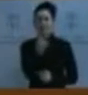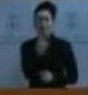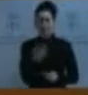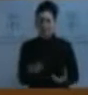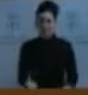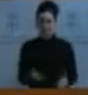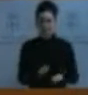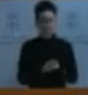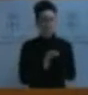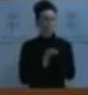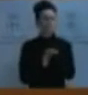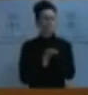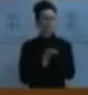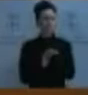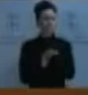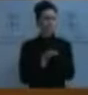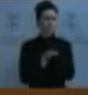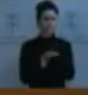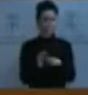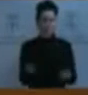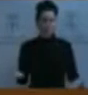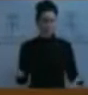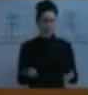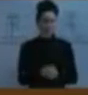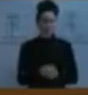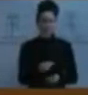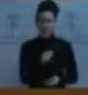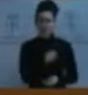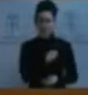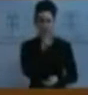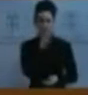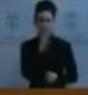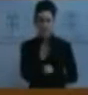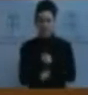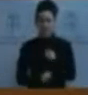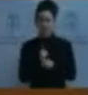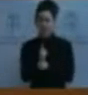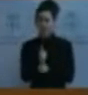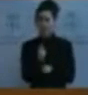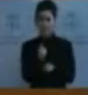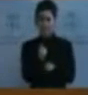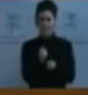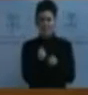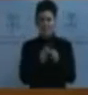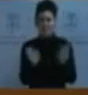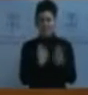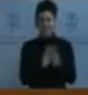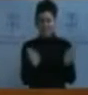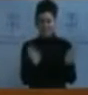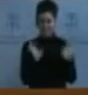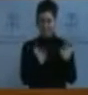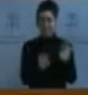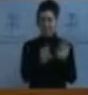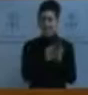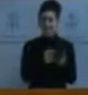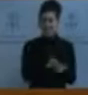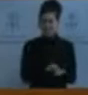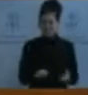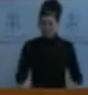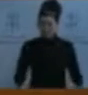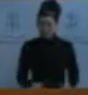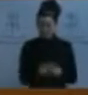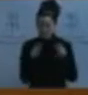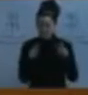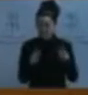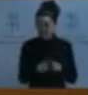lamentablemente, la legislatura está en su recta final. De aquella Ley de Servicios Sociales, que hubo un trágala muy de ustedes,